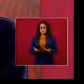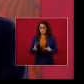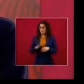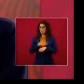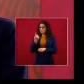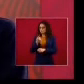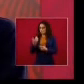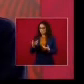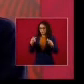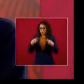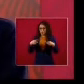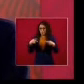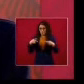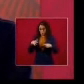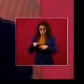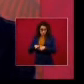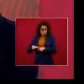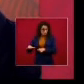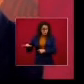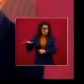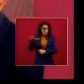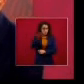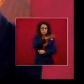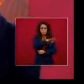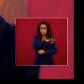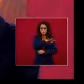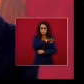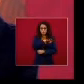ahora los ciudadanos, que son